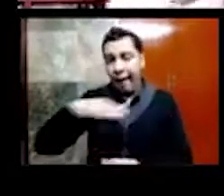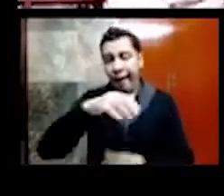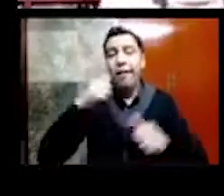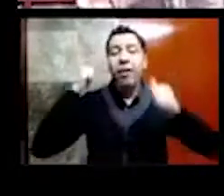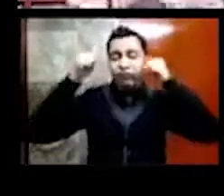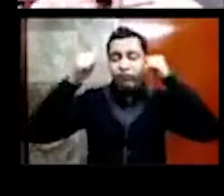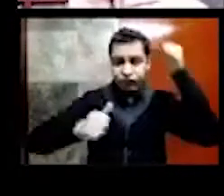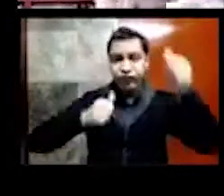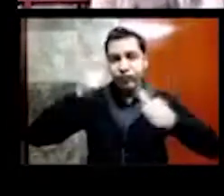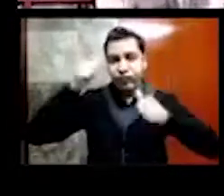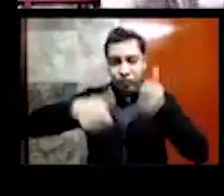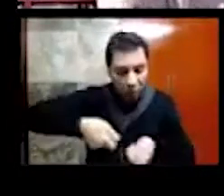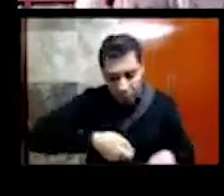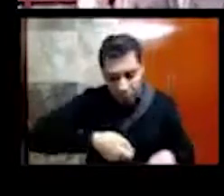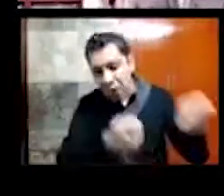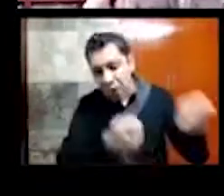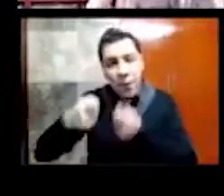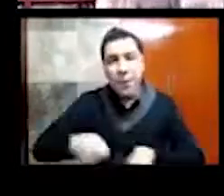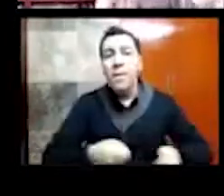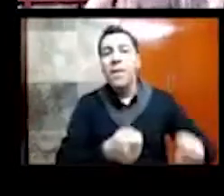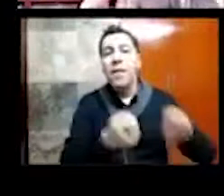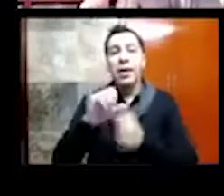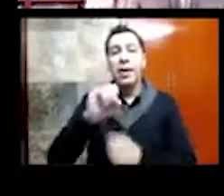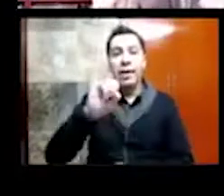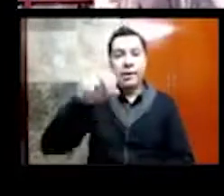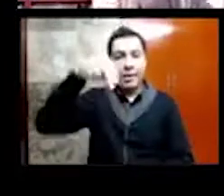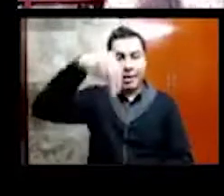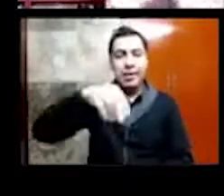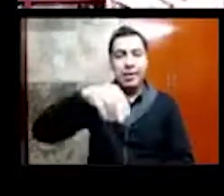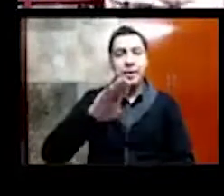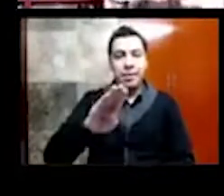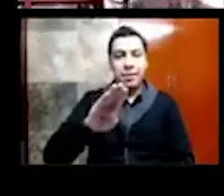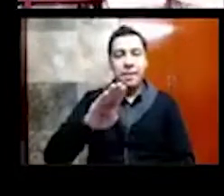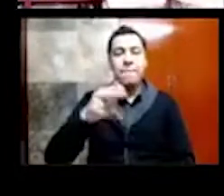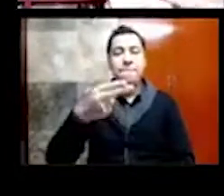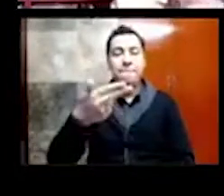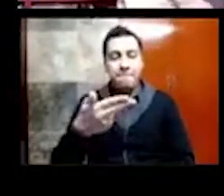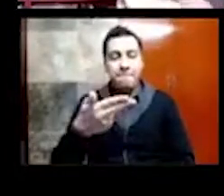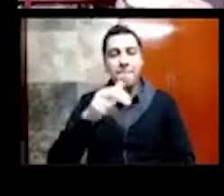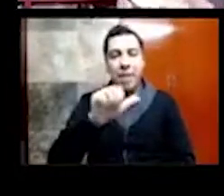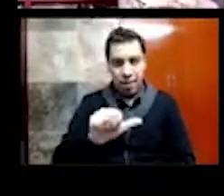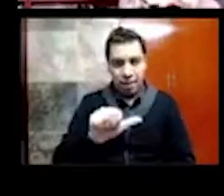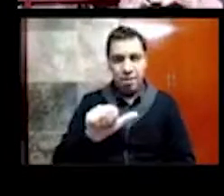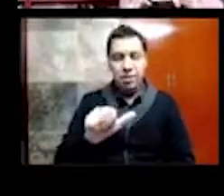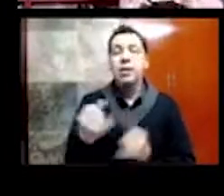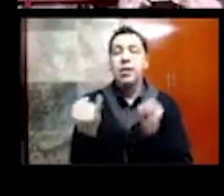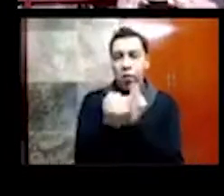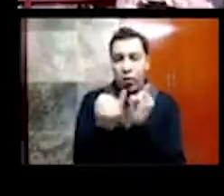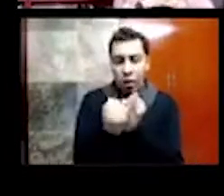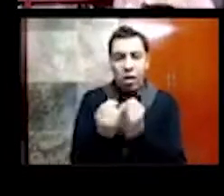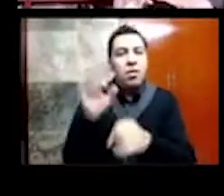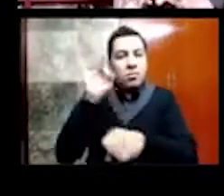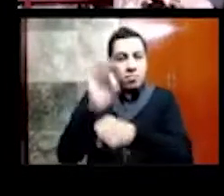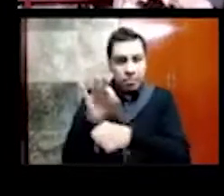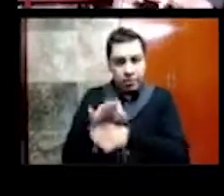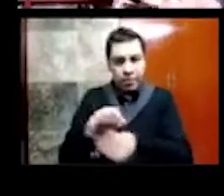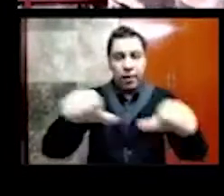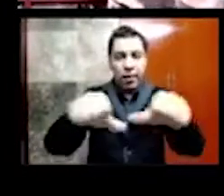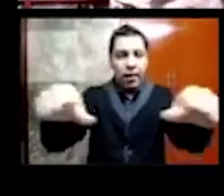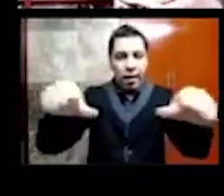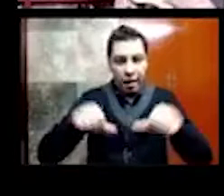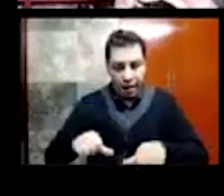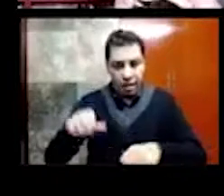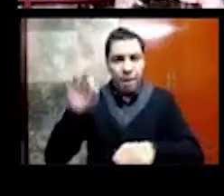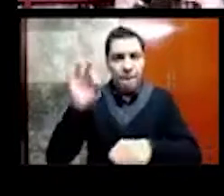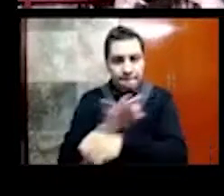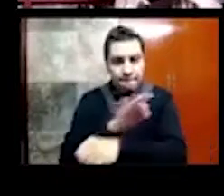fue educado ni más ni menos que Seacatltopiltzin, ¿no? El famoso Quetzalcóatl blanco, ¿no? Fundador de la